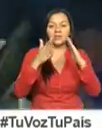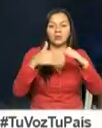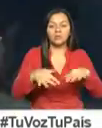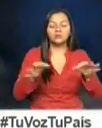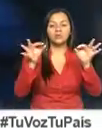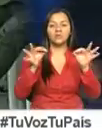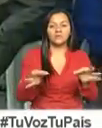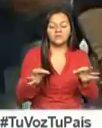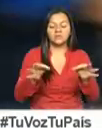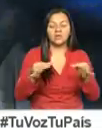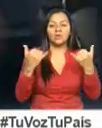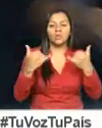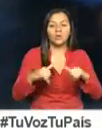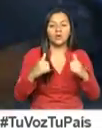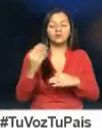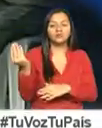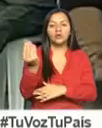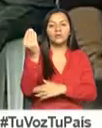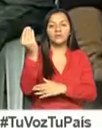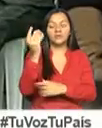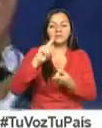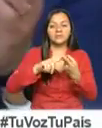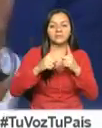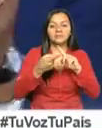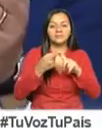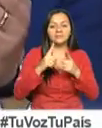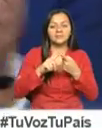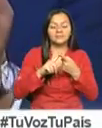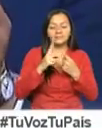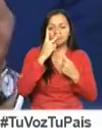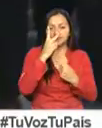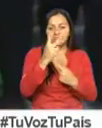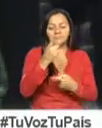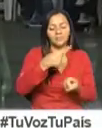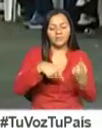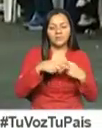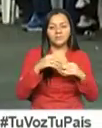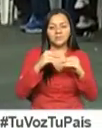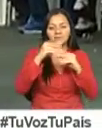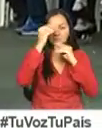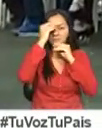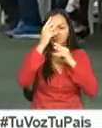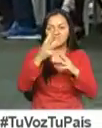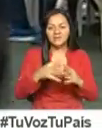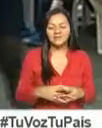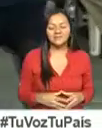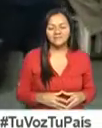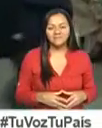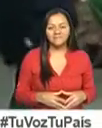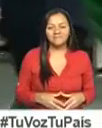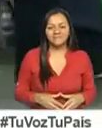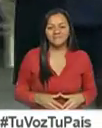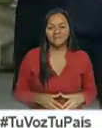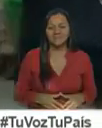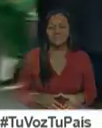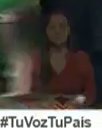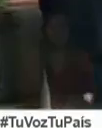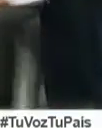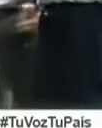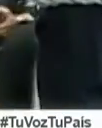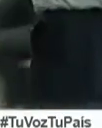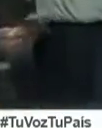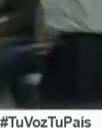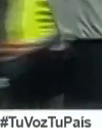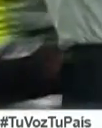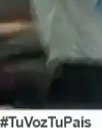los Juegos Nacionales Prejuveniles y Juveniles. No se aleje, en instantes ampliaremos esta información.